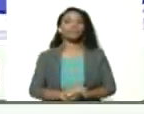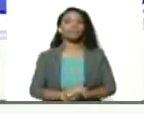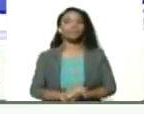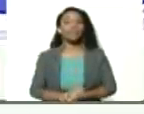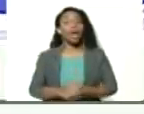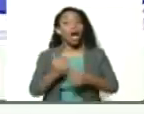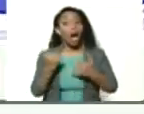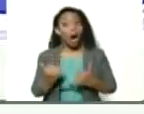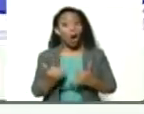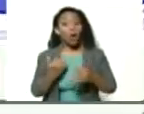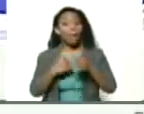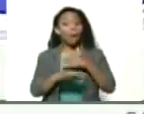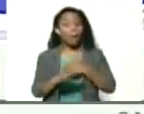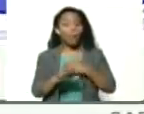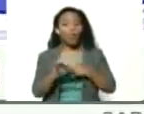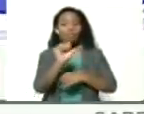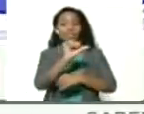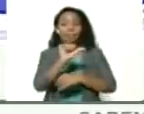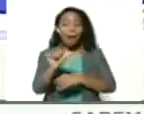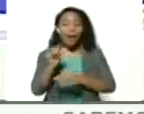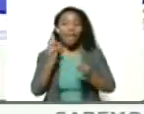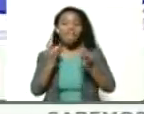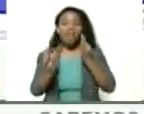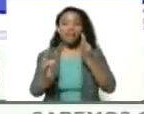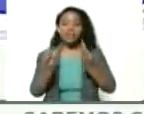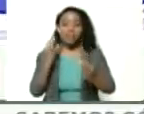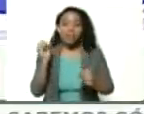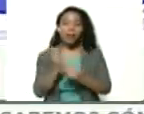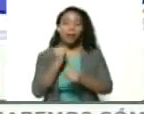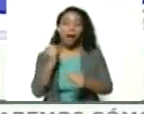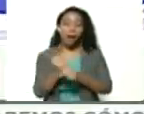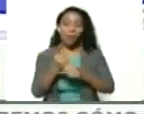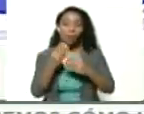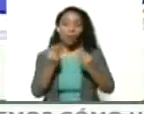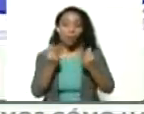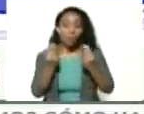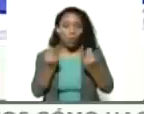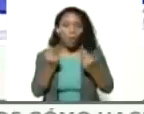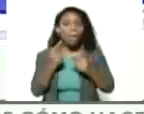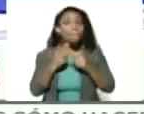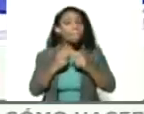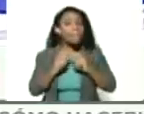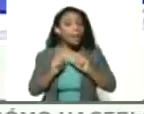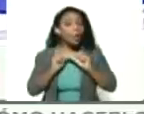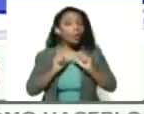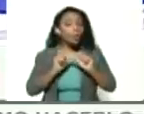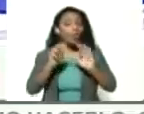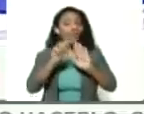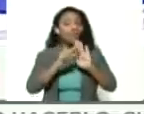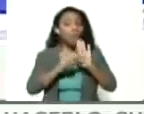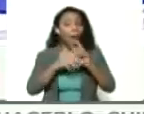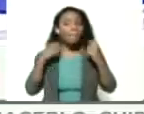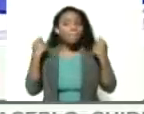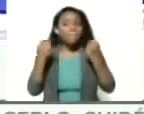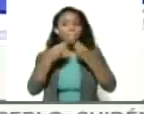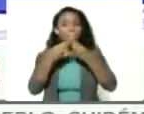Ahora vamos a la semana de flexibilidad laboral y económica, pero seguimos con las campañas